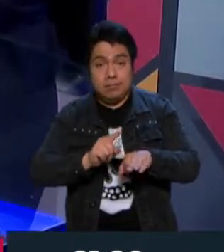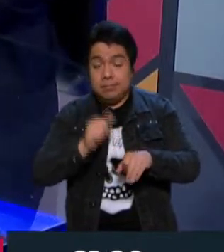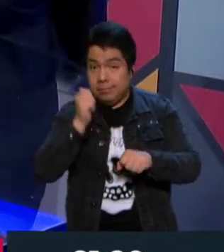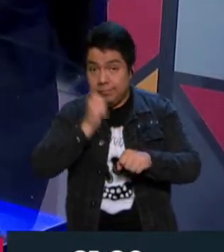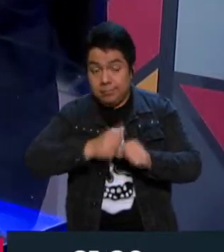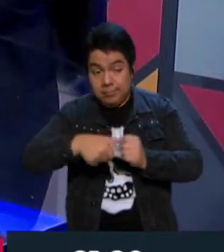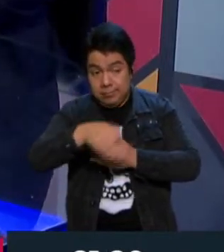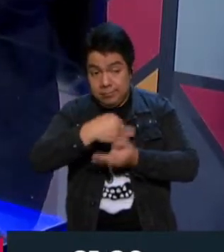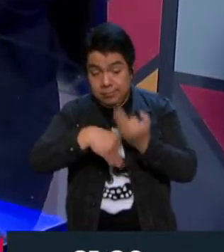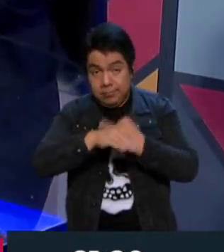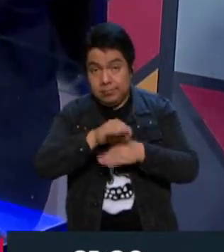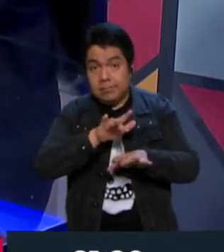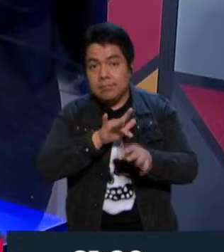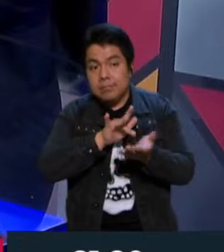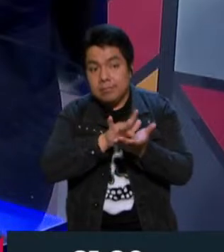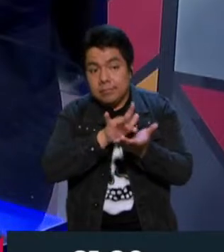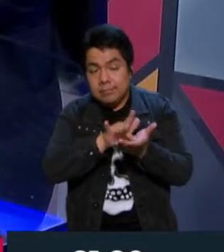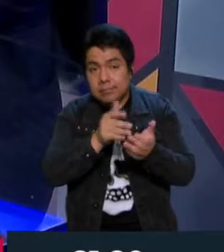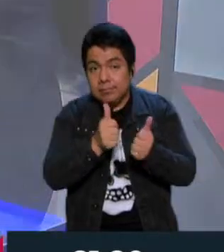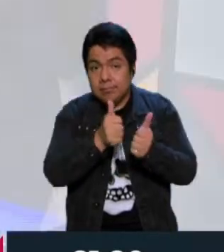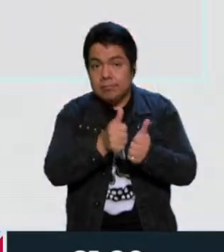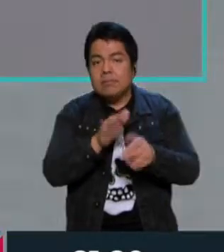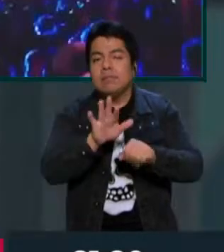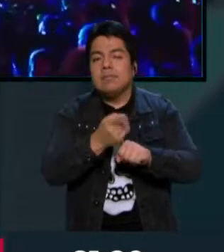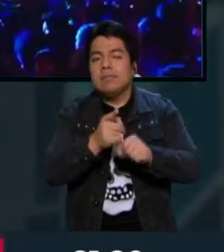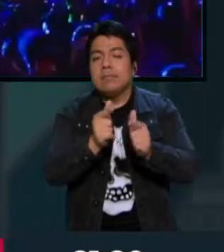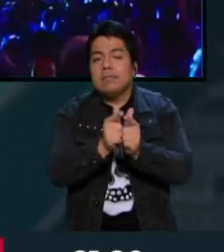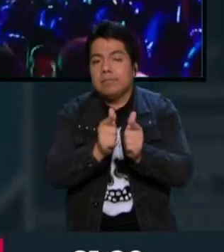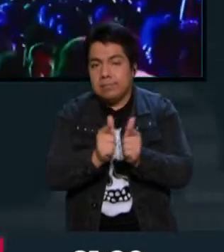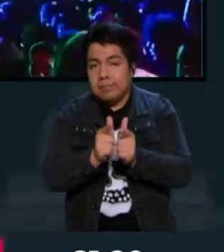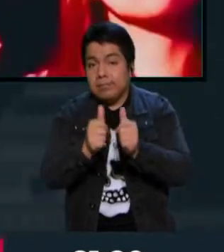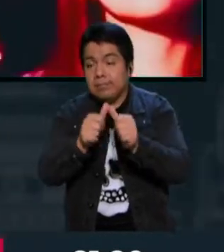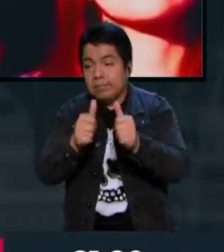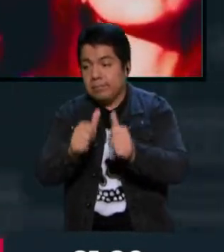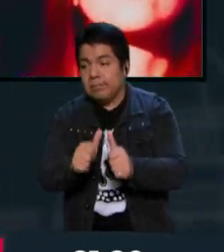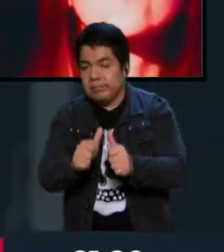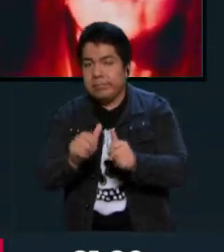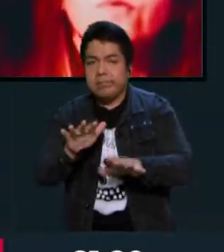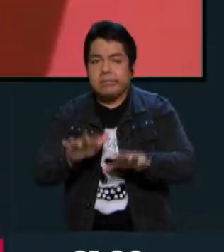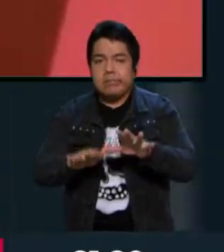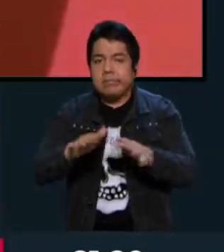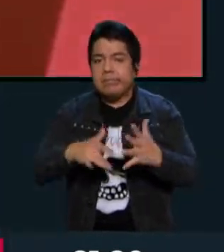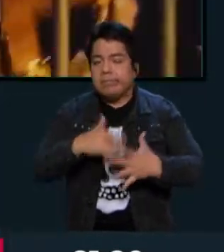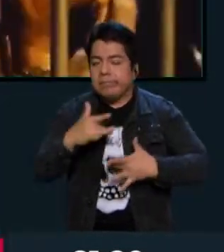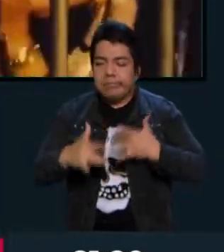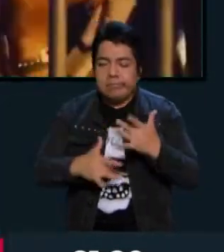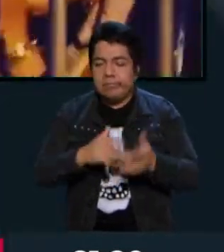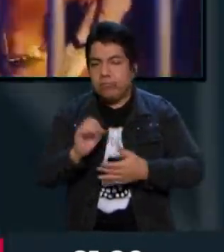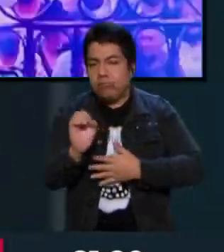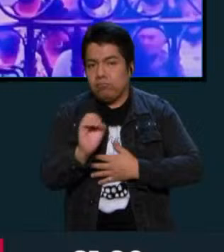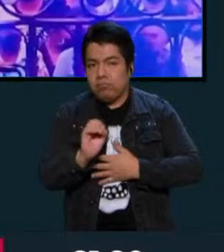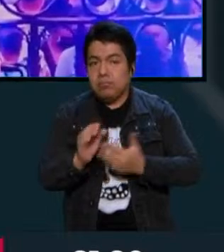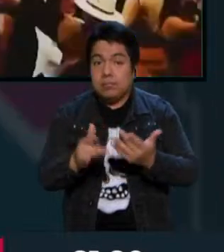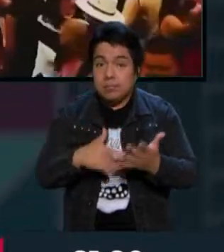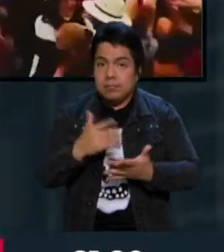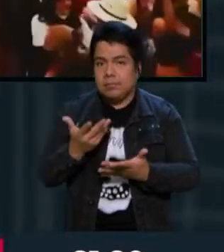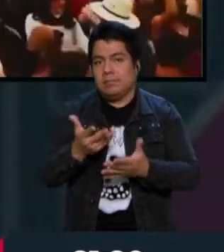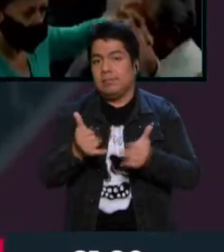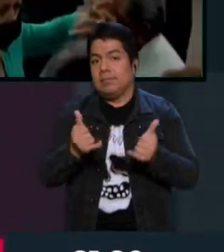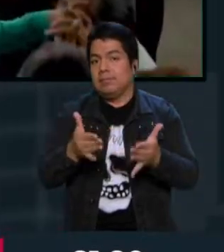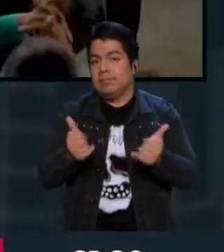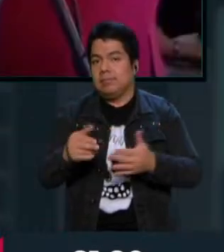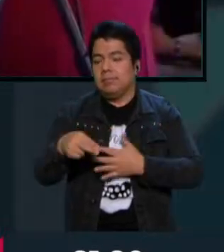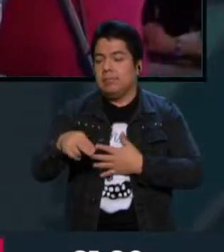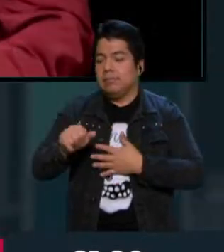es importante porque luego de pronto muchos de los gremios artísticos no nos hemos concebido como trabajadores y trabajadoras, y es una de las trampas del